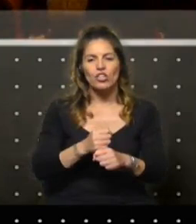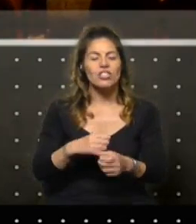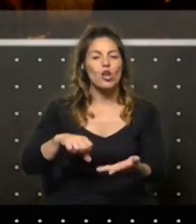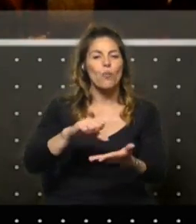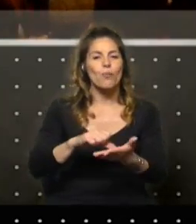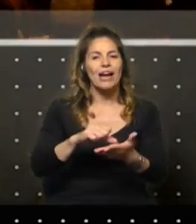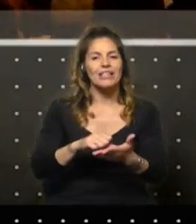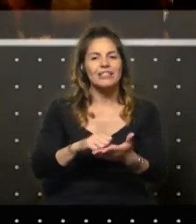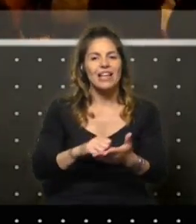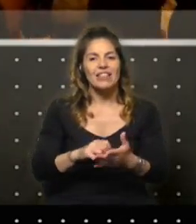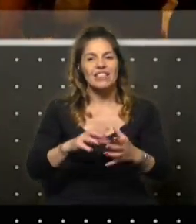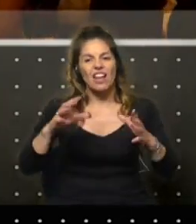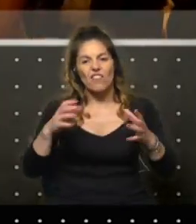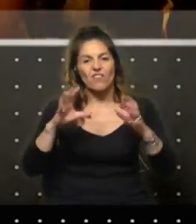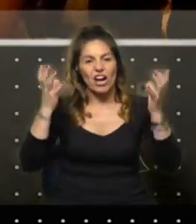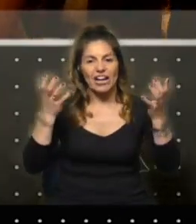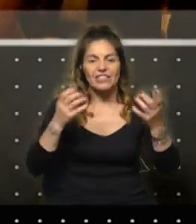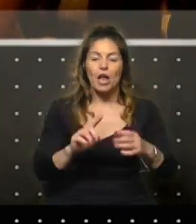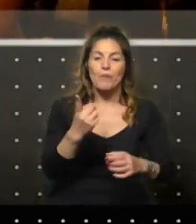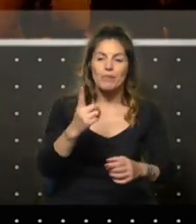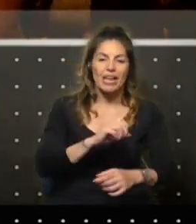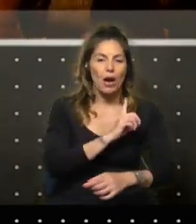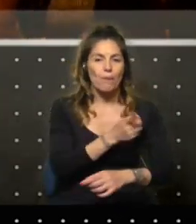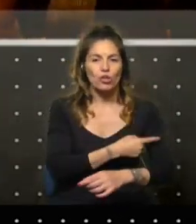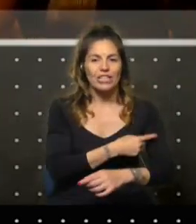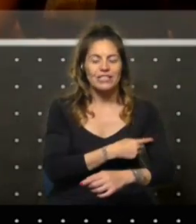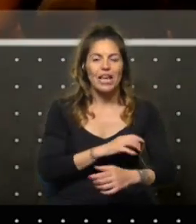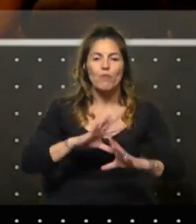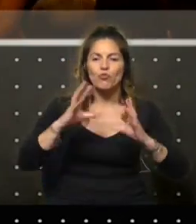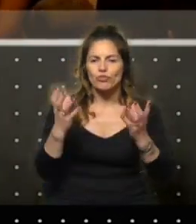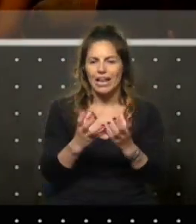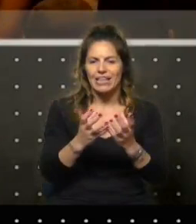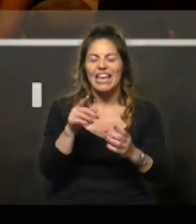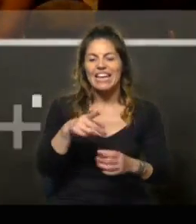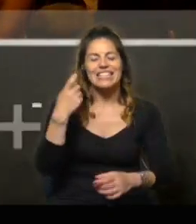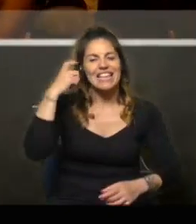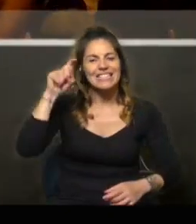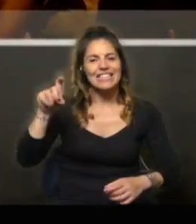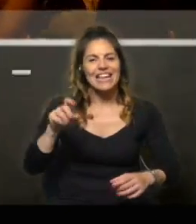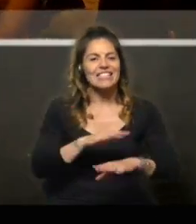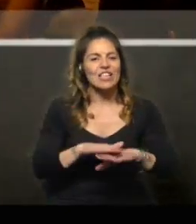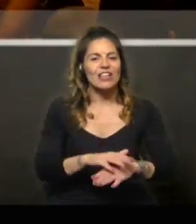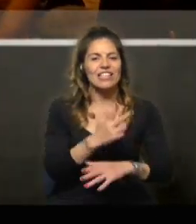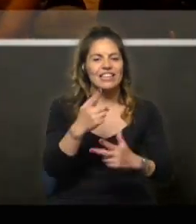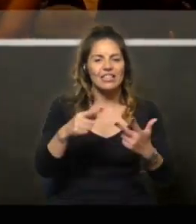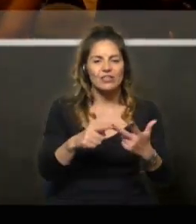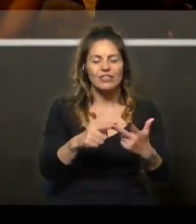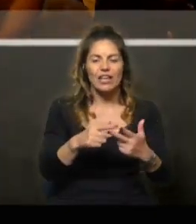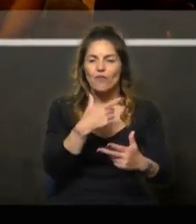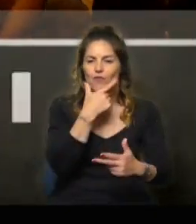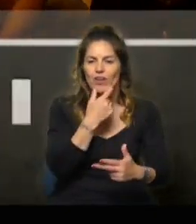de bárbaros pasáramos a ser la primer potencia mundial esas ideas se basan en tres premisas muy